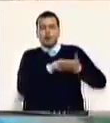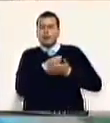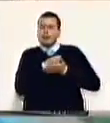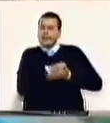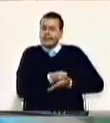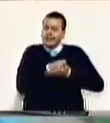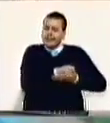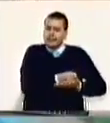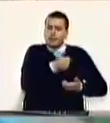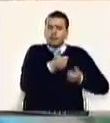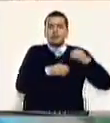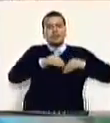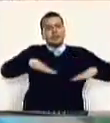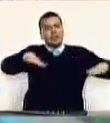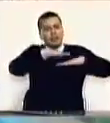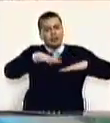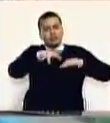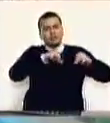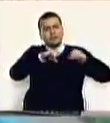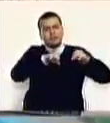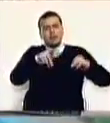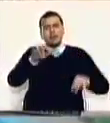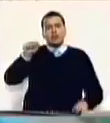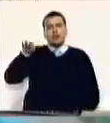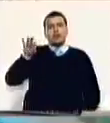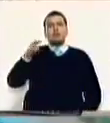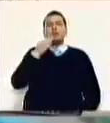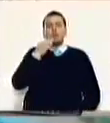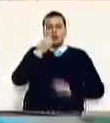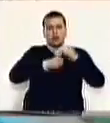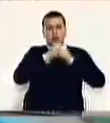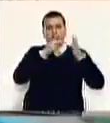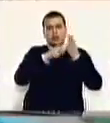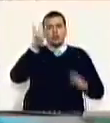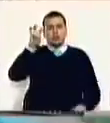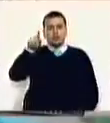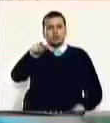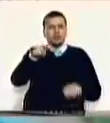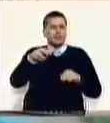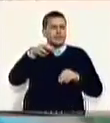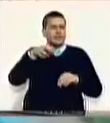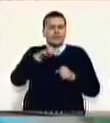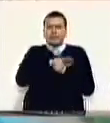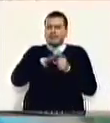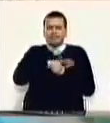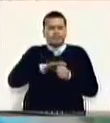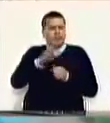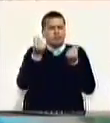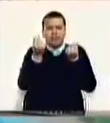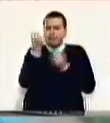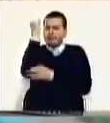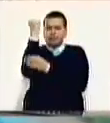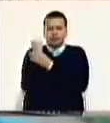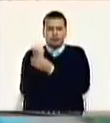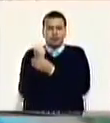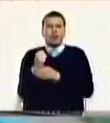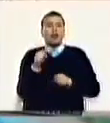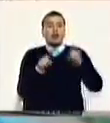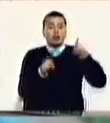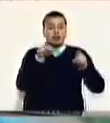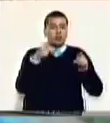las tierras que se explica principalmente, doctor Aston, a partir del 2008, la crisis financiera de los Estados Unidos, que hizo que los capitales salieran